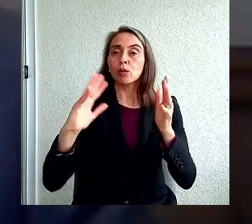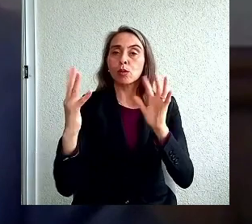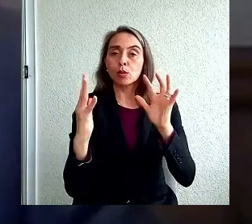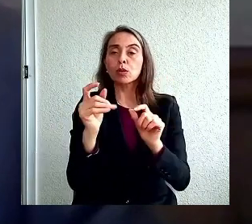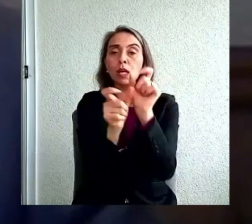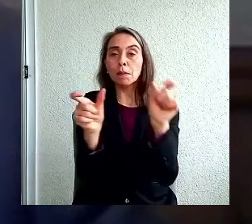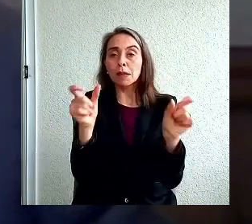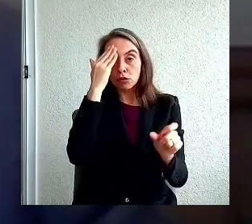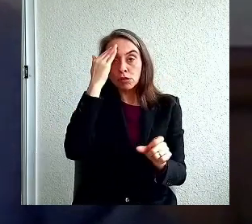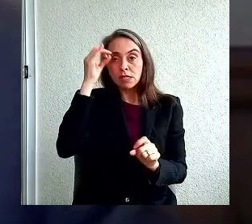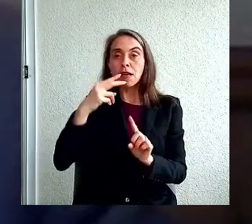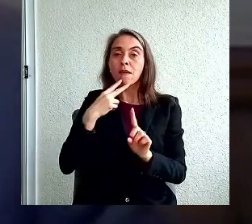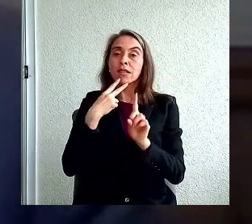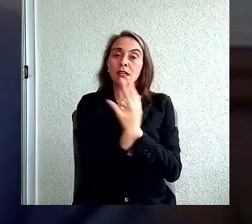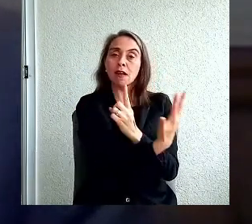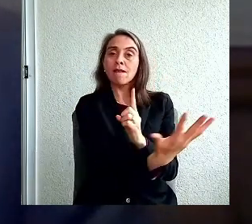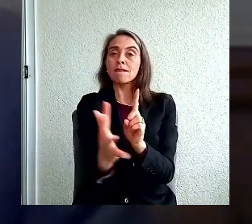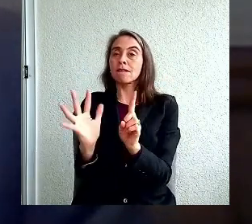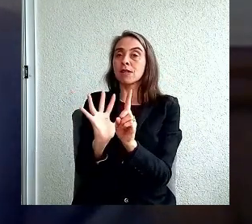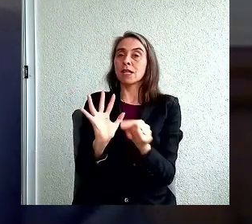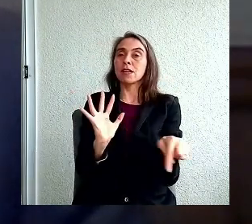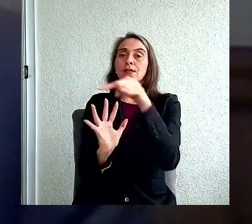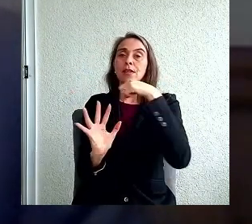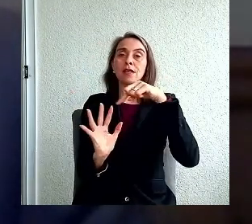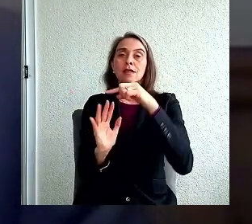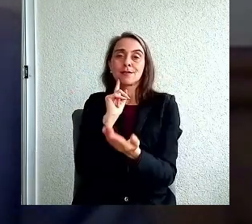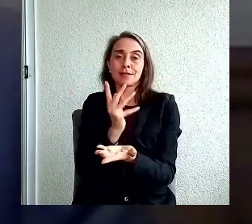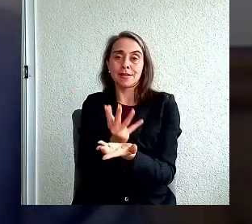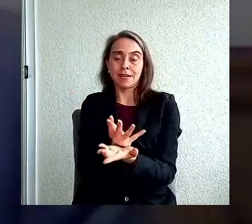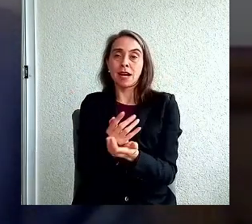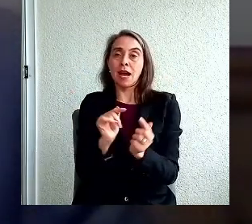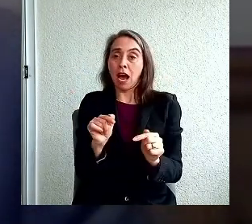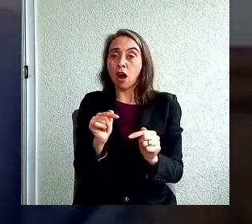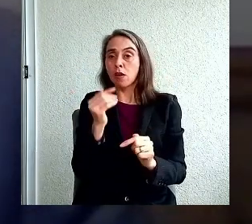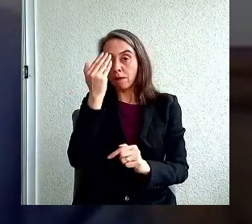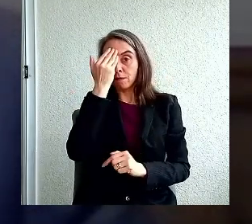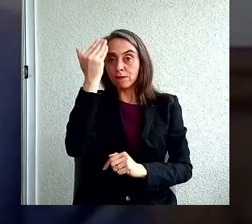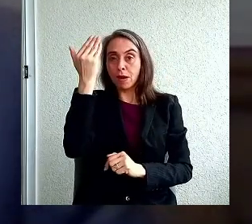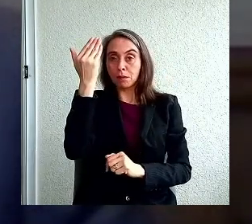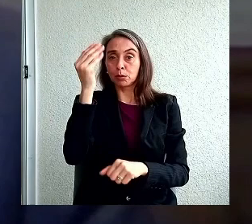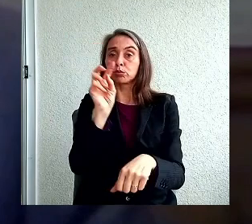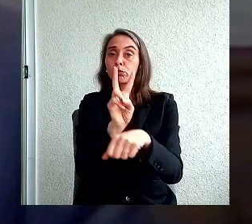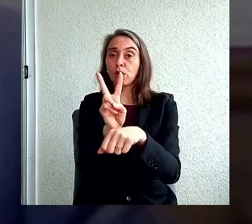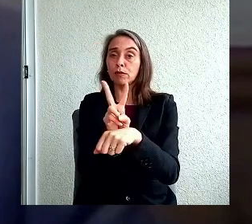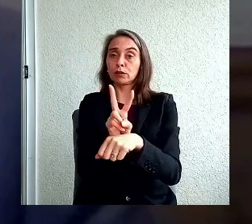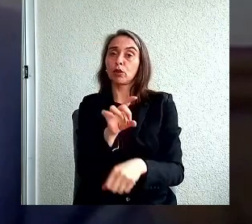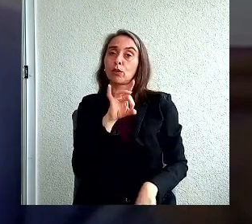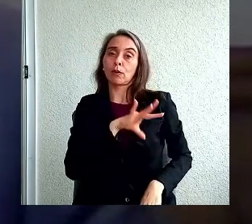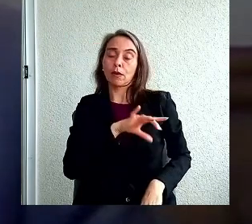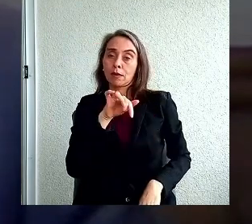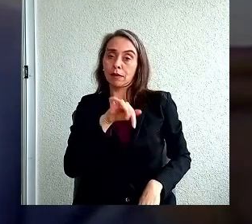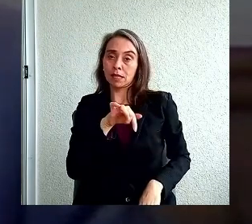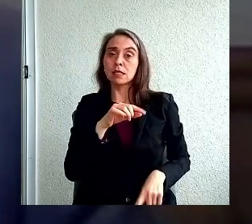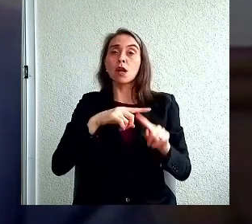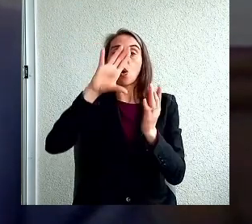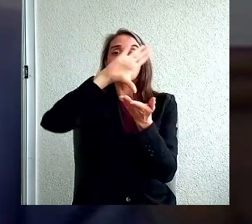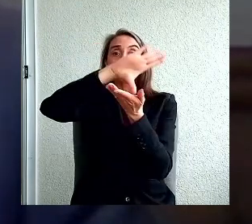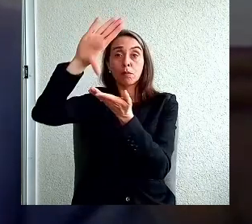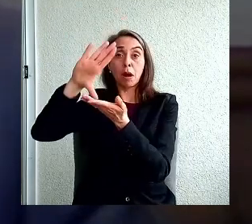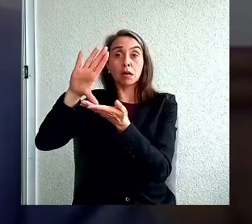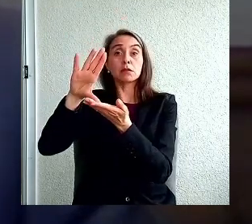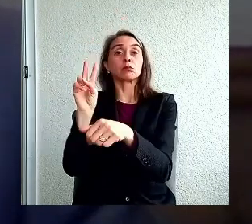oportunidad, destacados académicos de nuestro país y también del extranjero compartirán desde sus especialidades